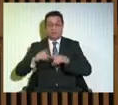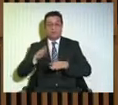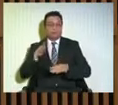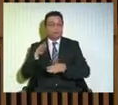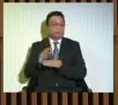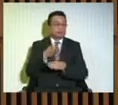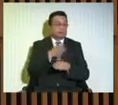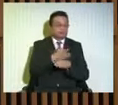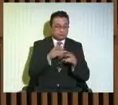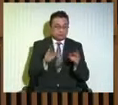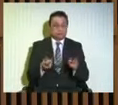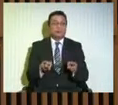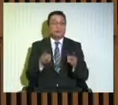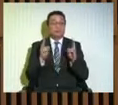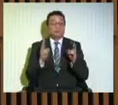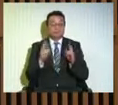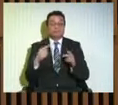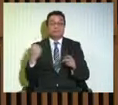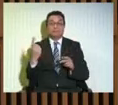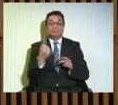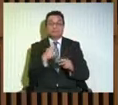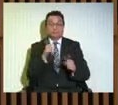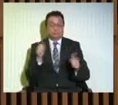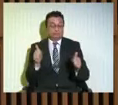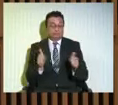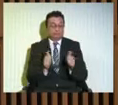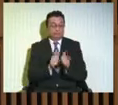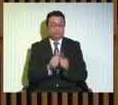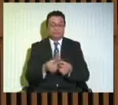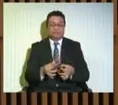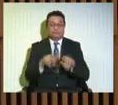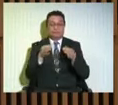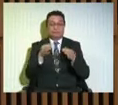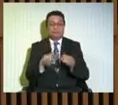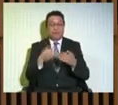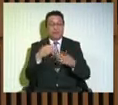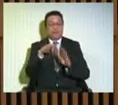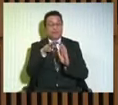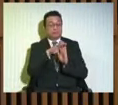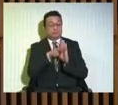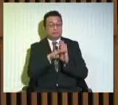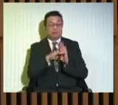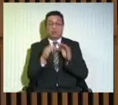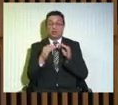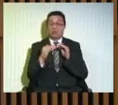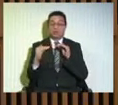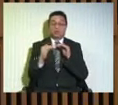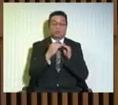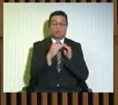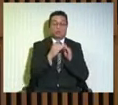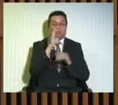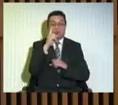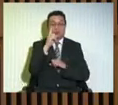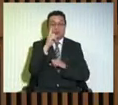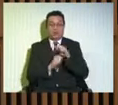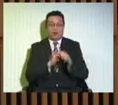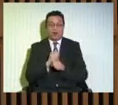que permiten que nos vayamos acercando a un óptimo, que es tener una ejecución uniforme a lo largo de todo el